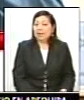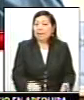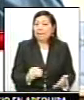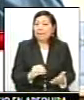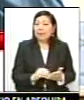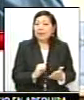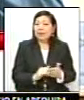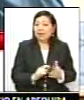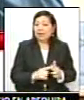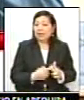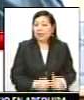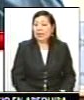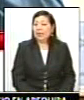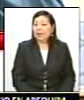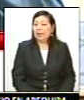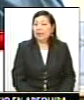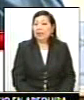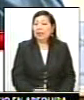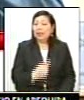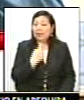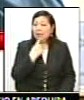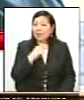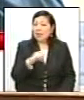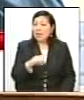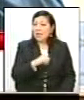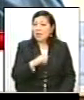que habría originado. Cabe referir